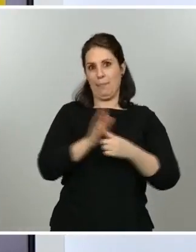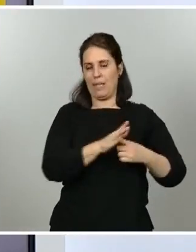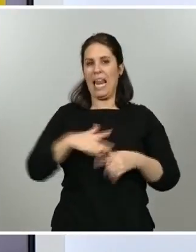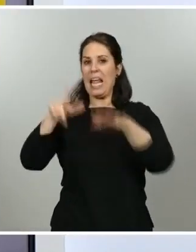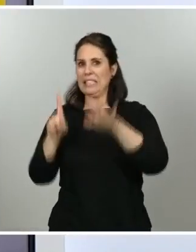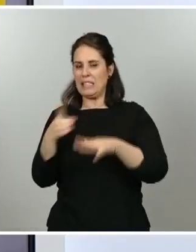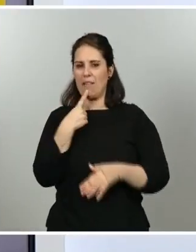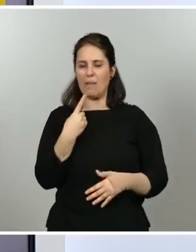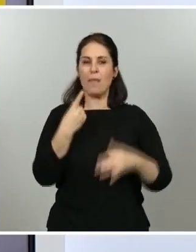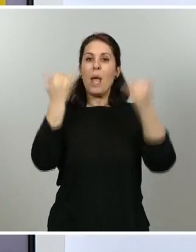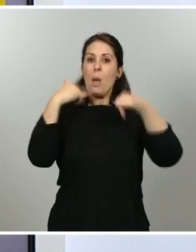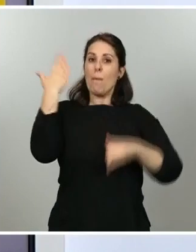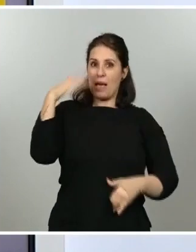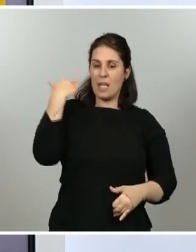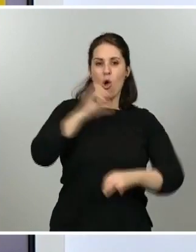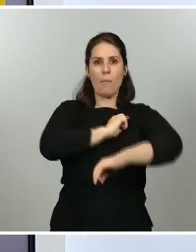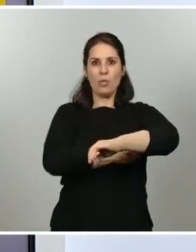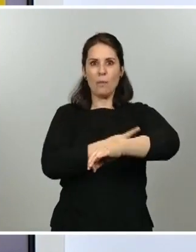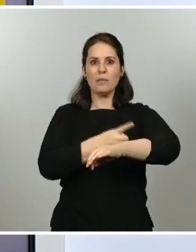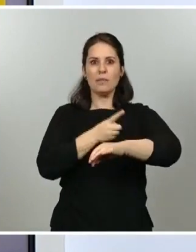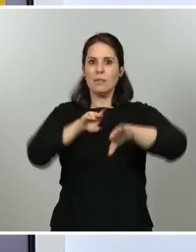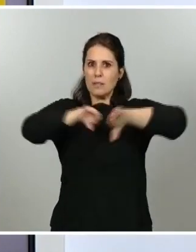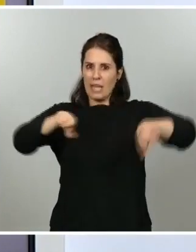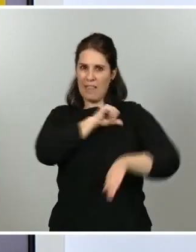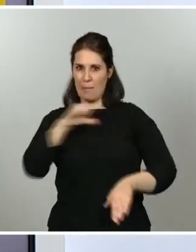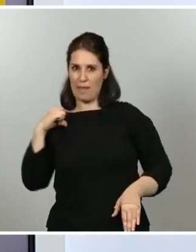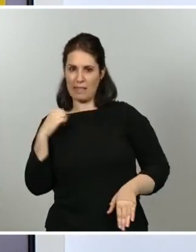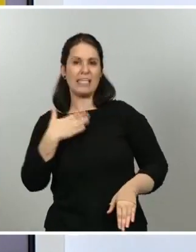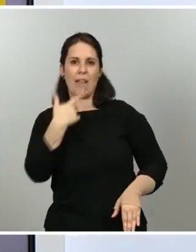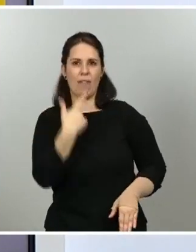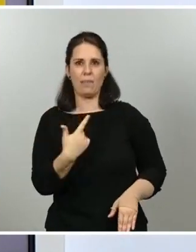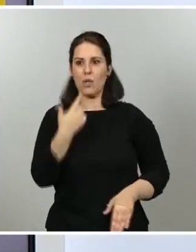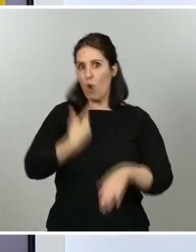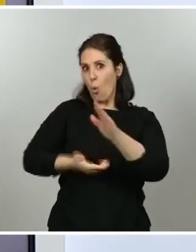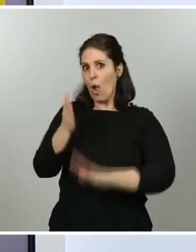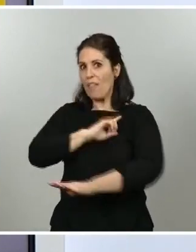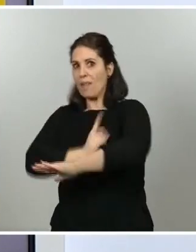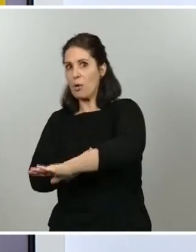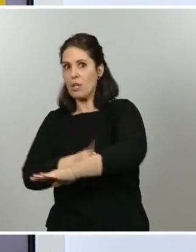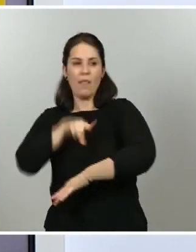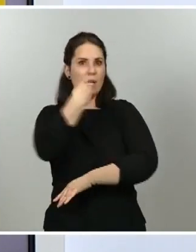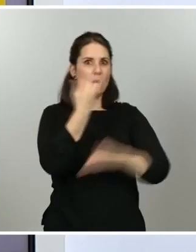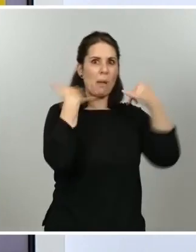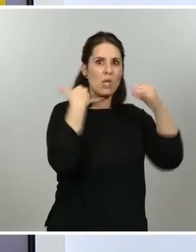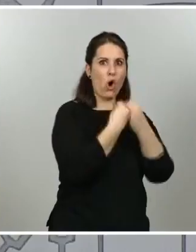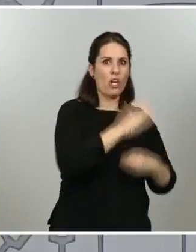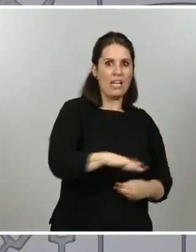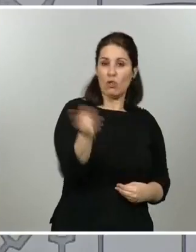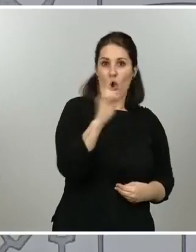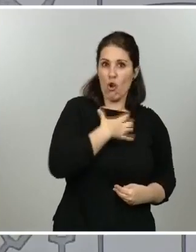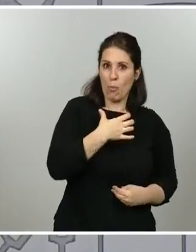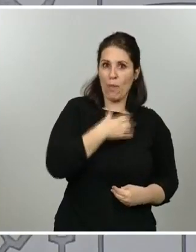deportivas son independientes? Si salgo a hacer deporte, ¿no puedo ir a pasear con los niños? Hay un montón de preguntas